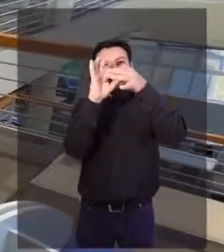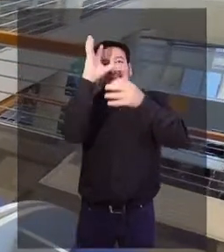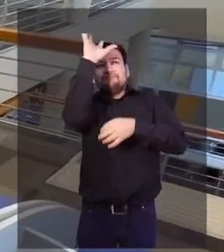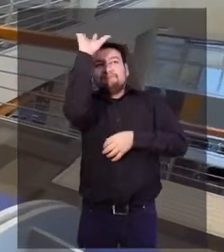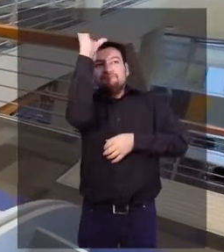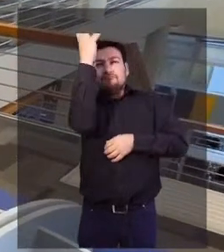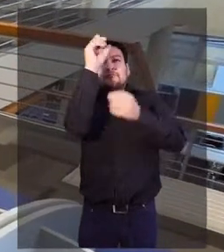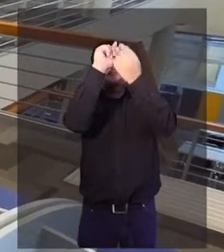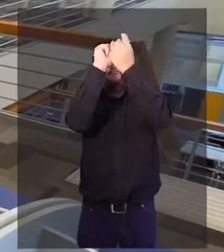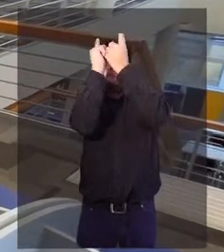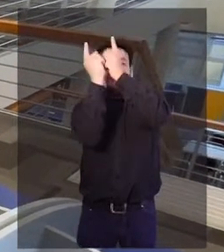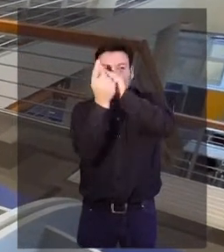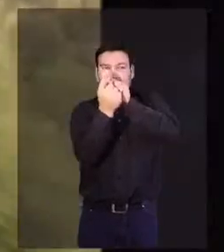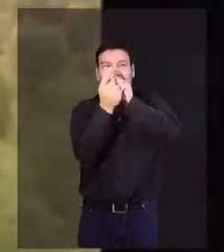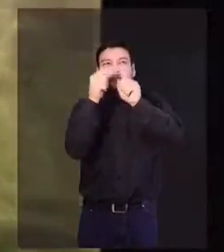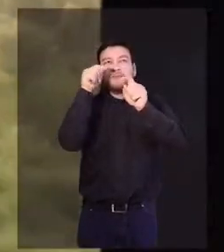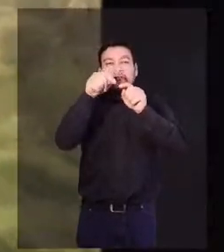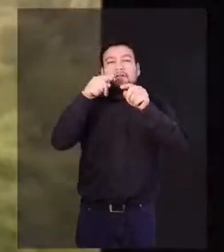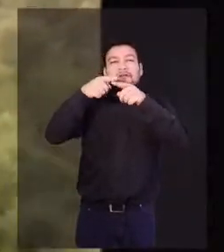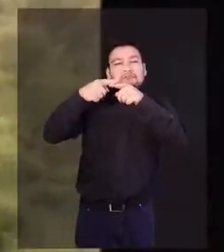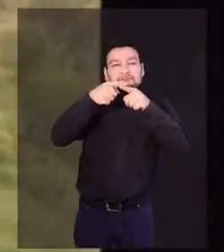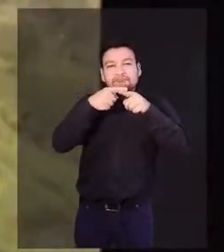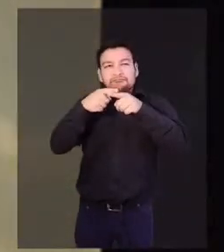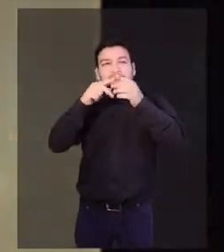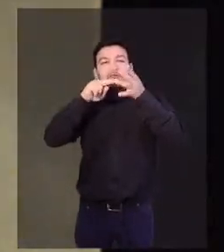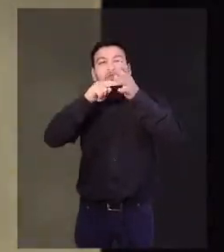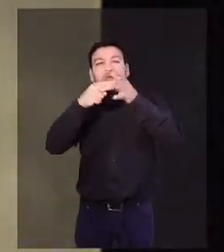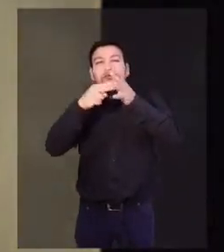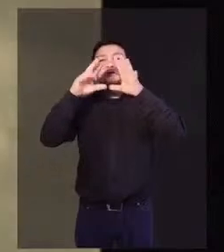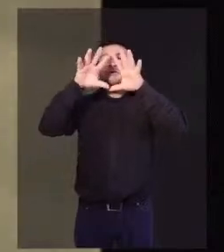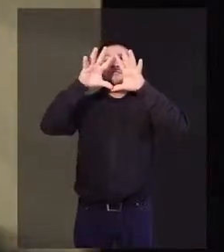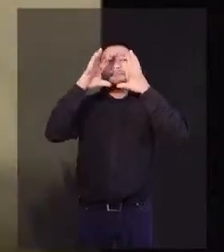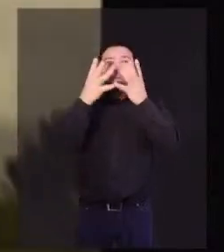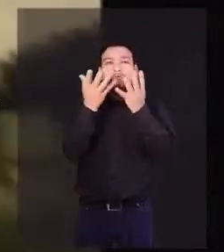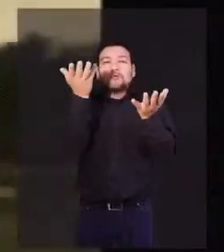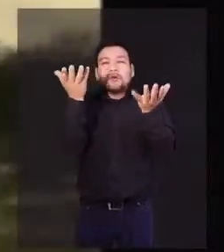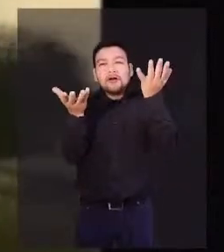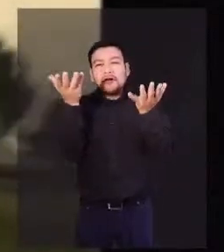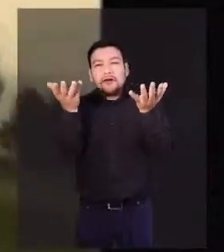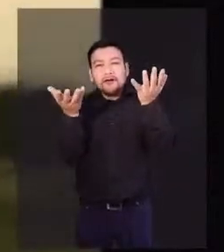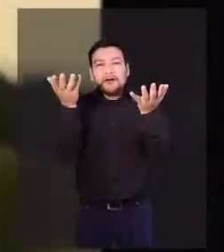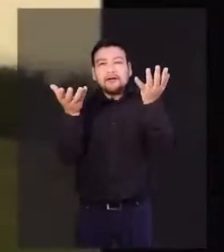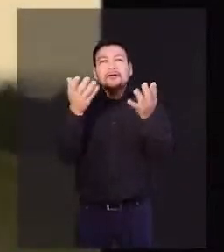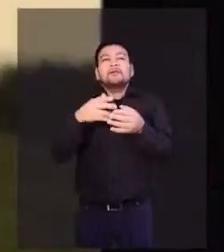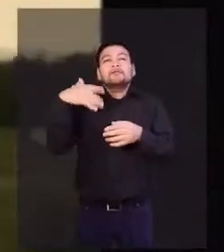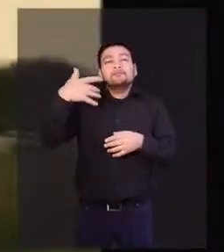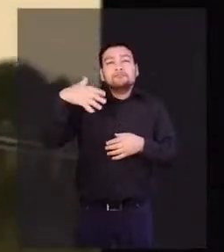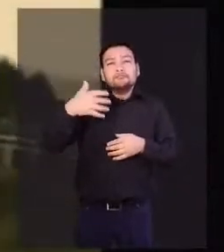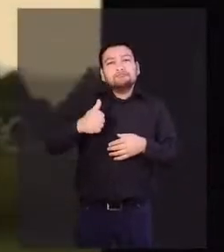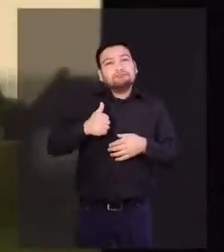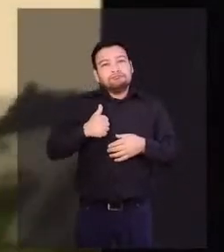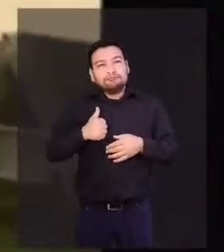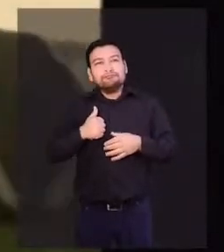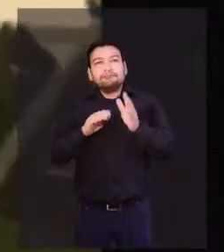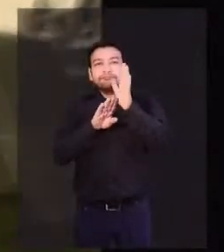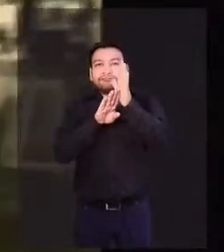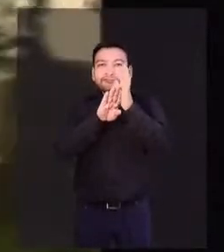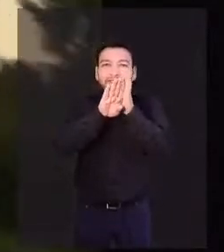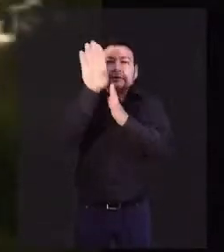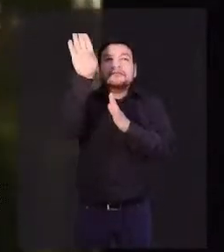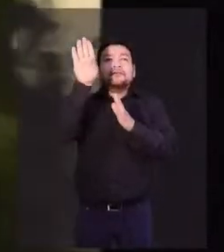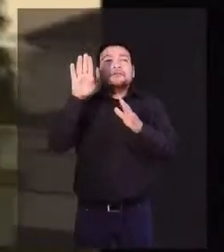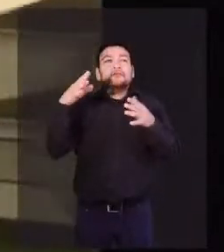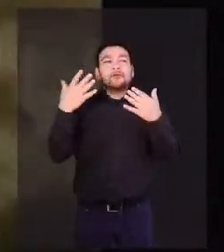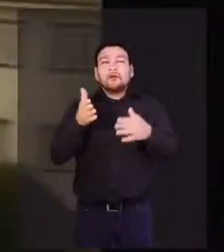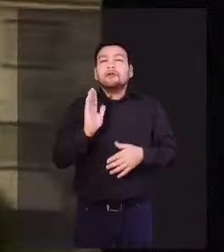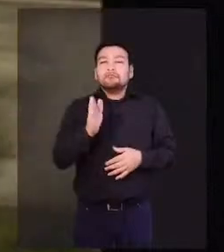exponencial. Nuestra historia se remonta a 1989, cuando la Universidad Austral de Chile abrió sus